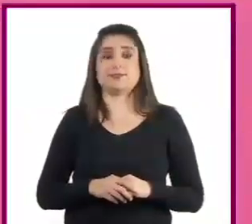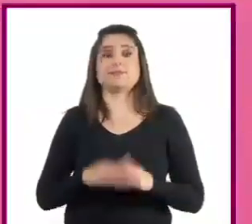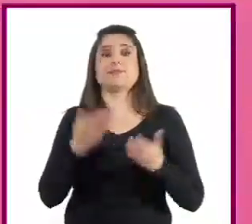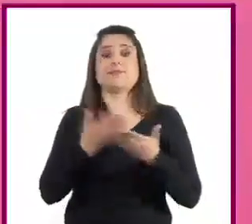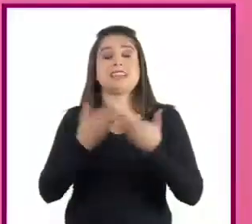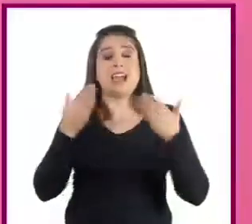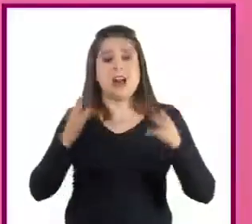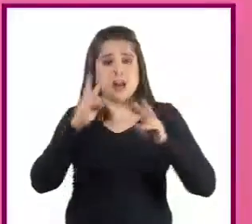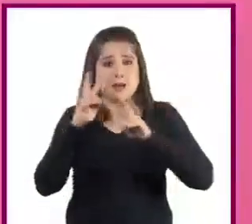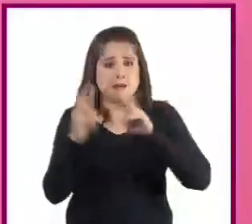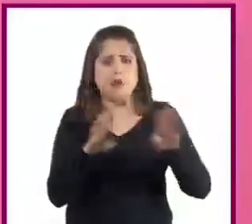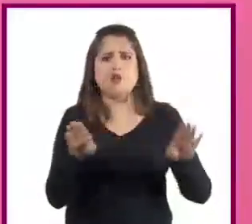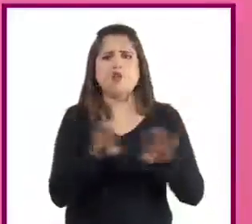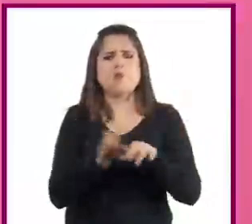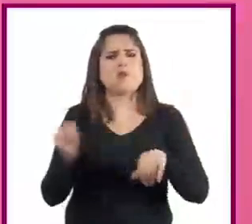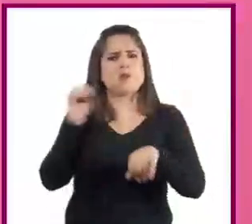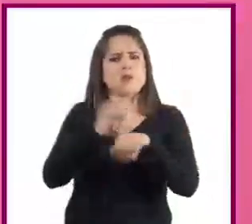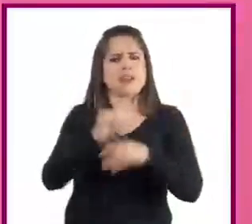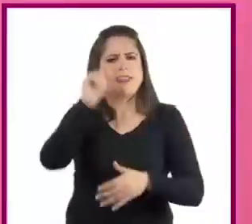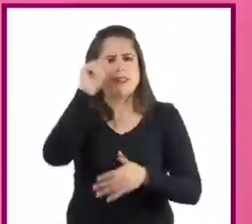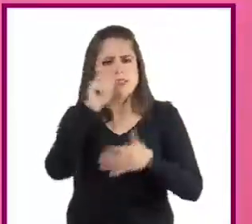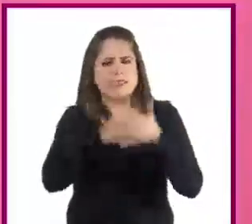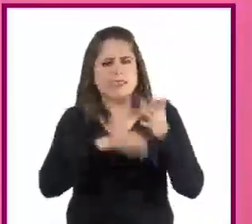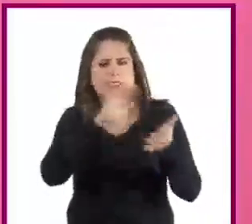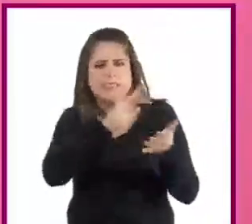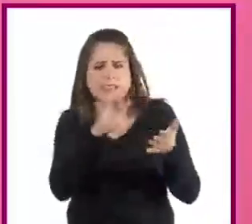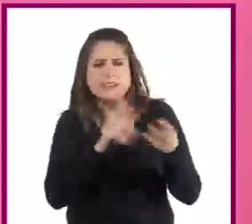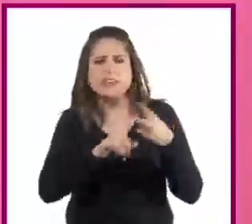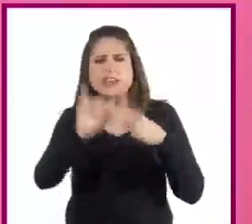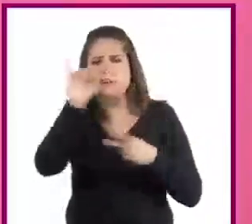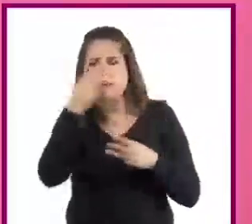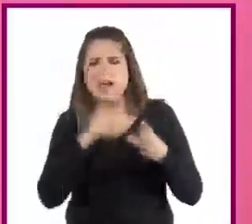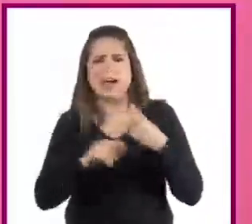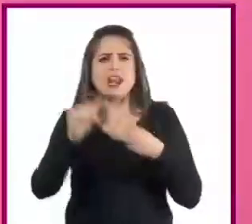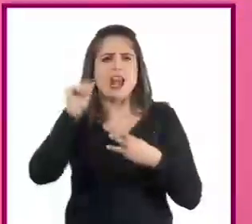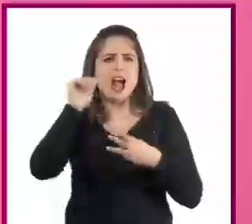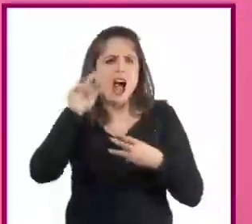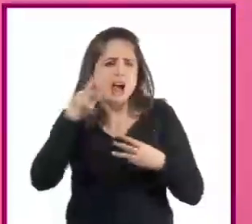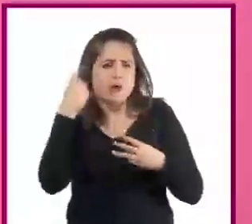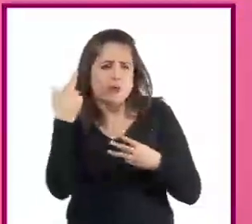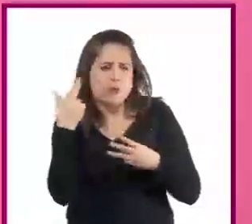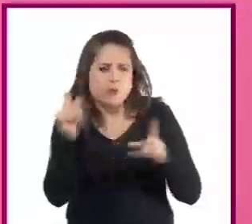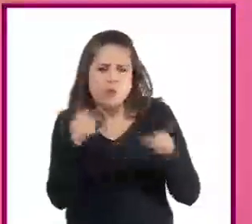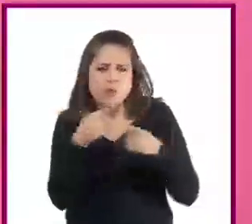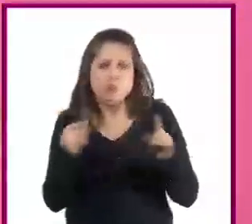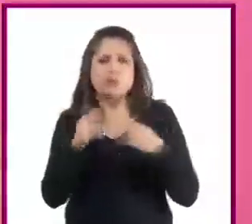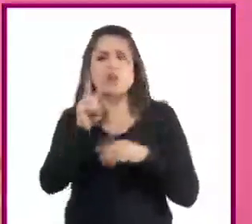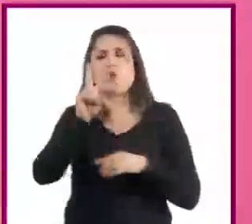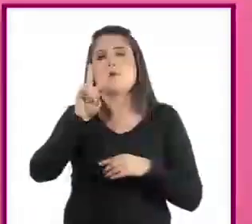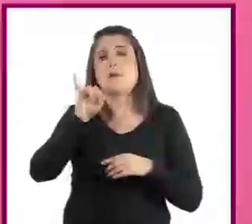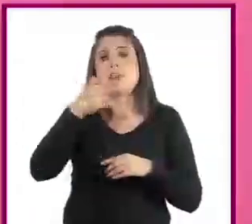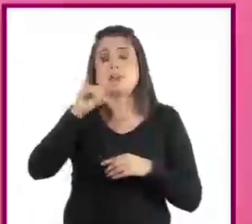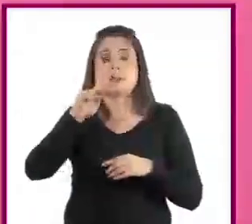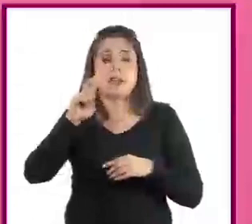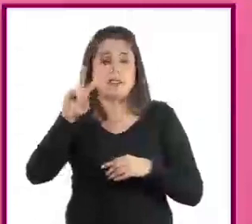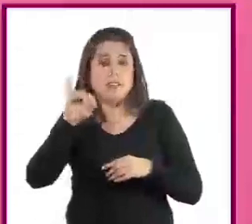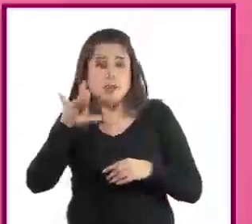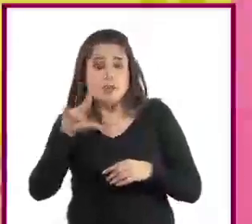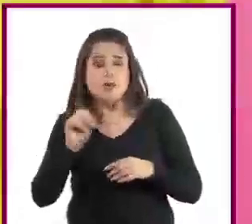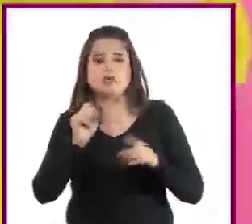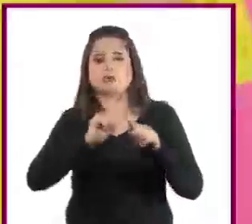Ahora veamos cómo insertar texto, imágenes, audio, video e hipervínculos en el resto de nuestras